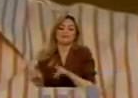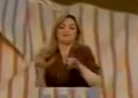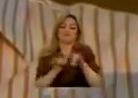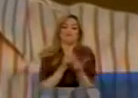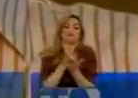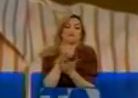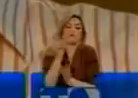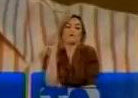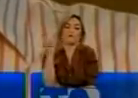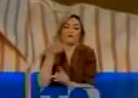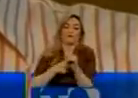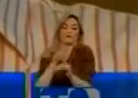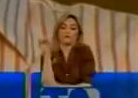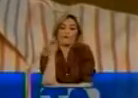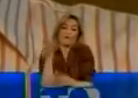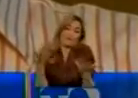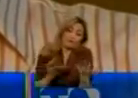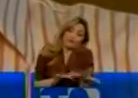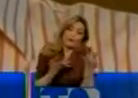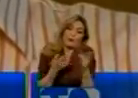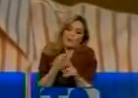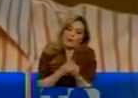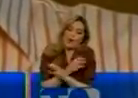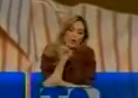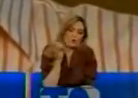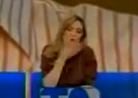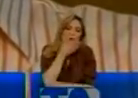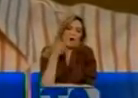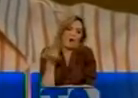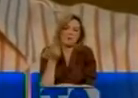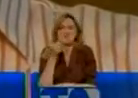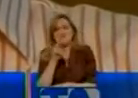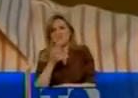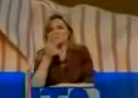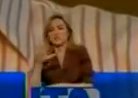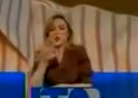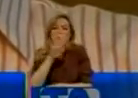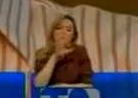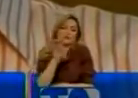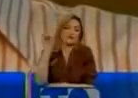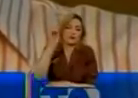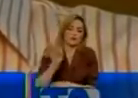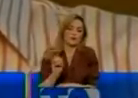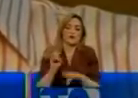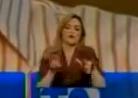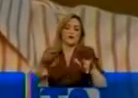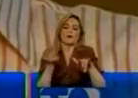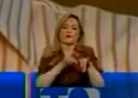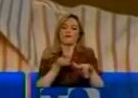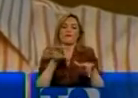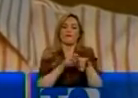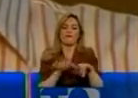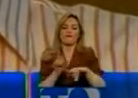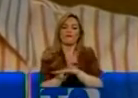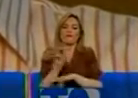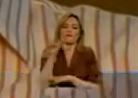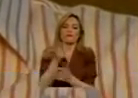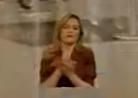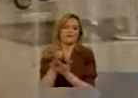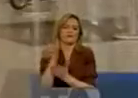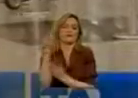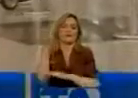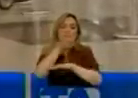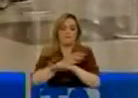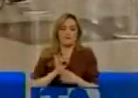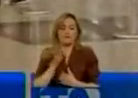grande de operación, esperamos terminar el mes de octubre entre alrededor de un 35 a 40% de los vuelos que hacíamos antes de la pandemia.